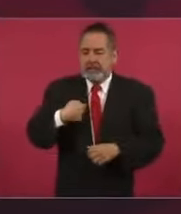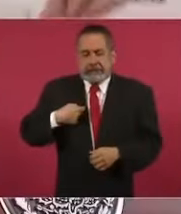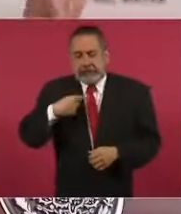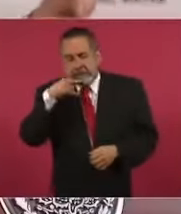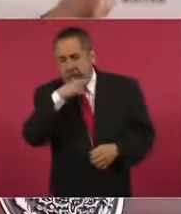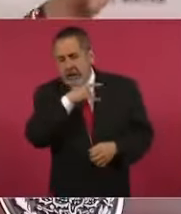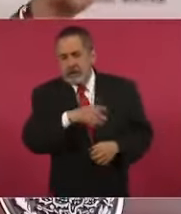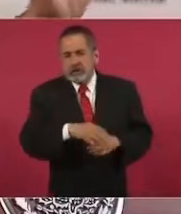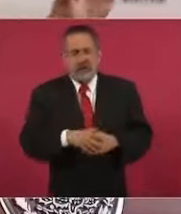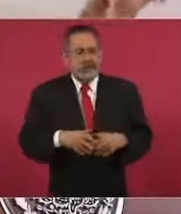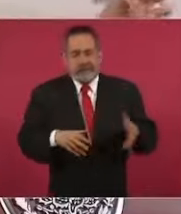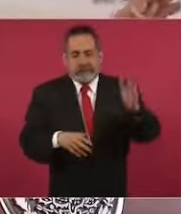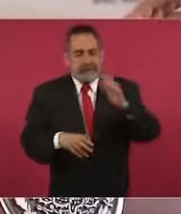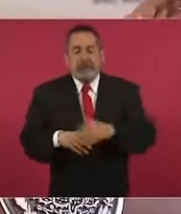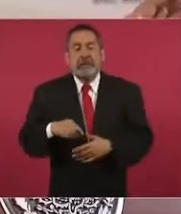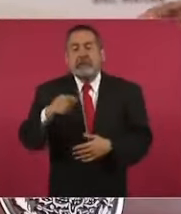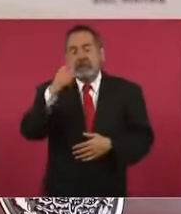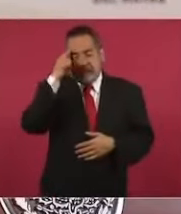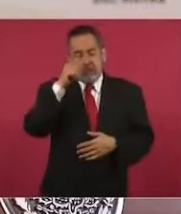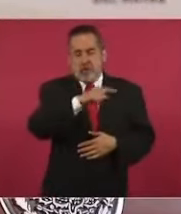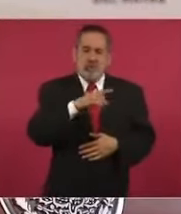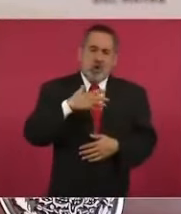Según ellos, eran